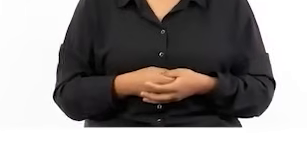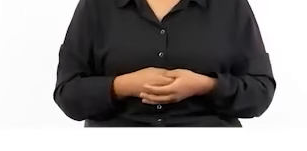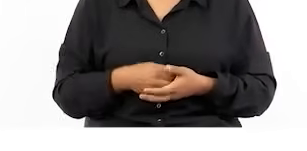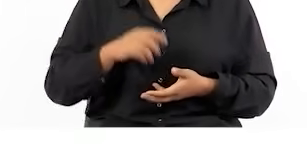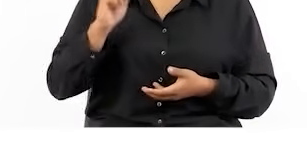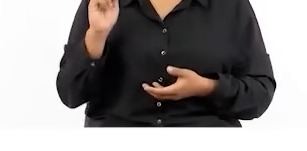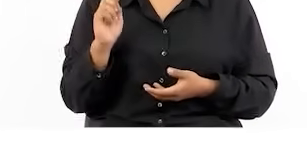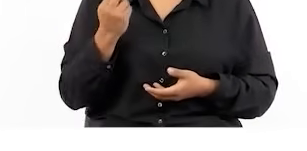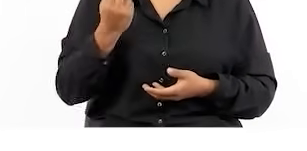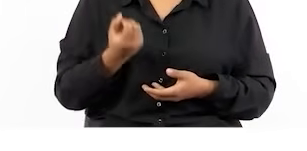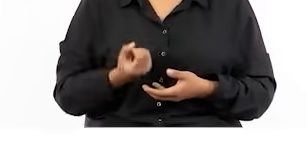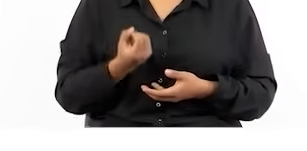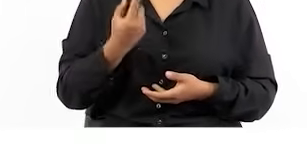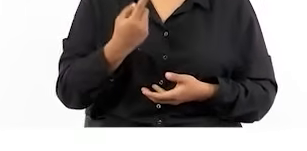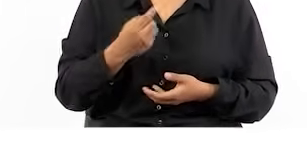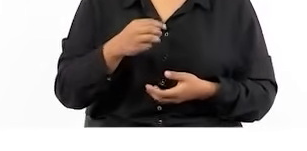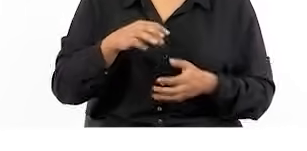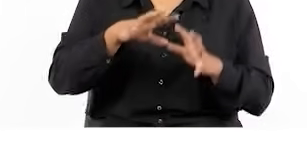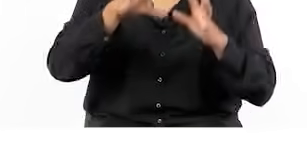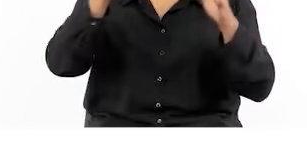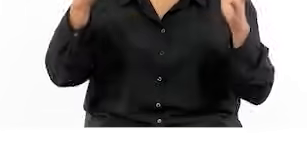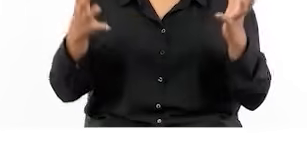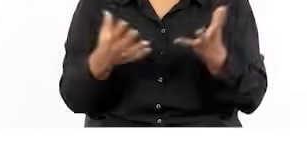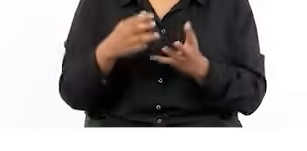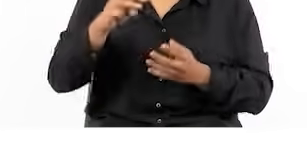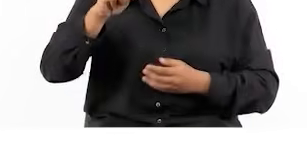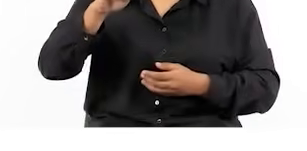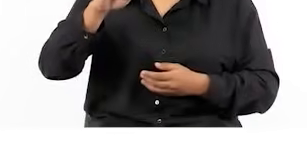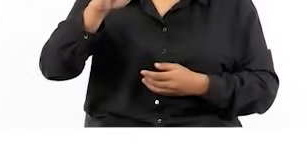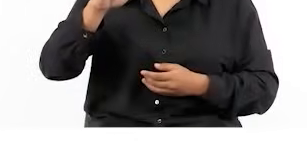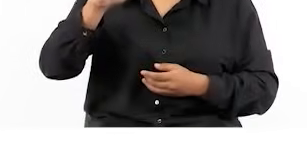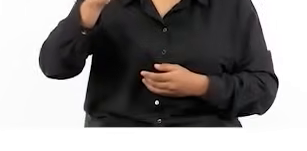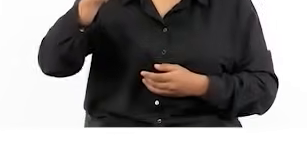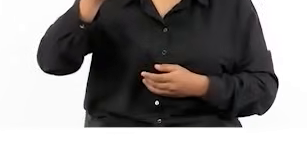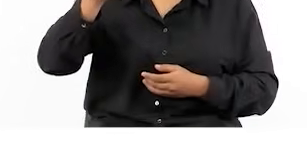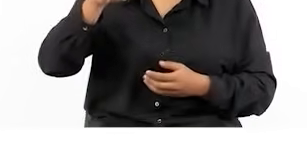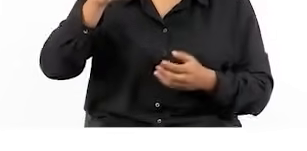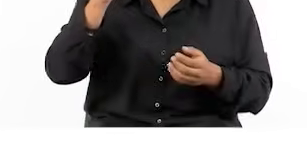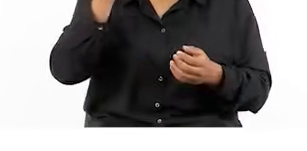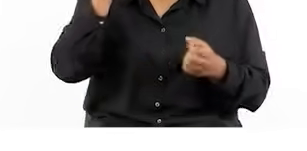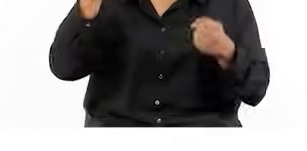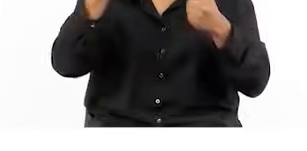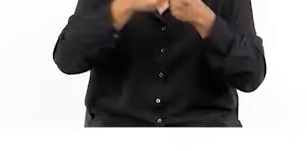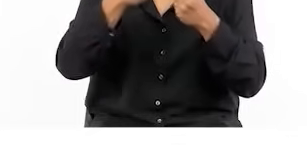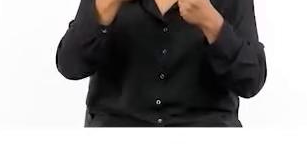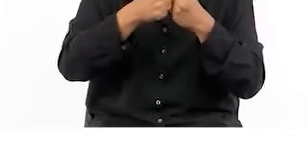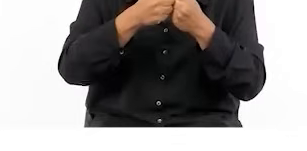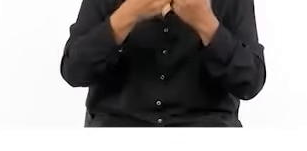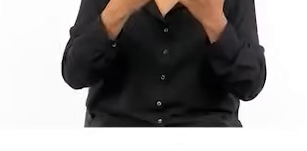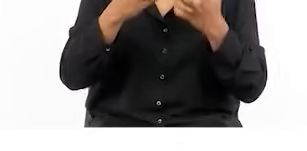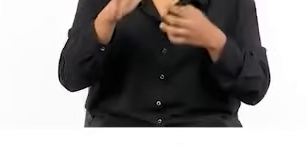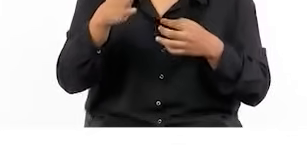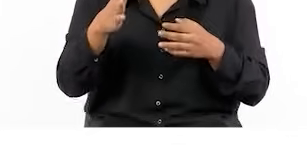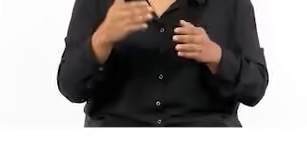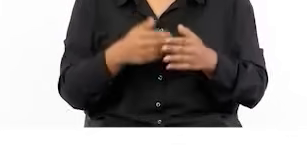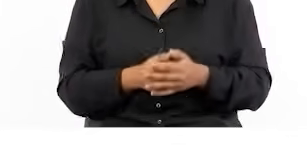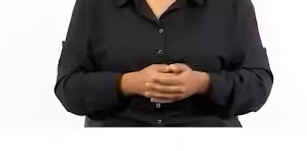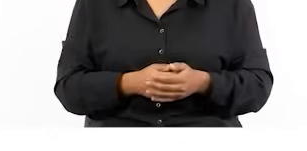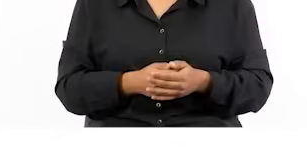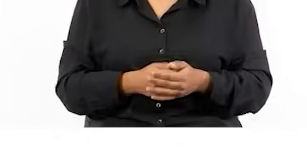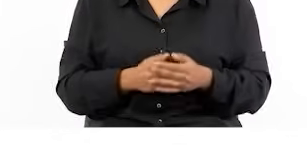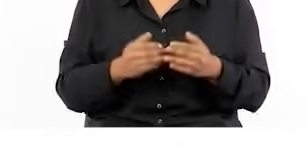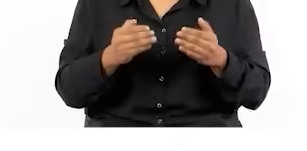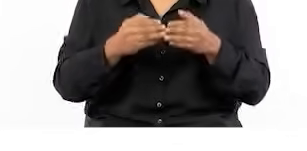los vamos a ver a continuación. El primero, el más cercano, es Mercurio. En la superficie de Mercurio hay